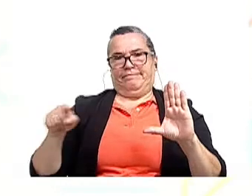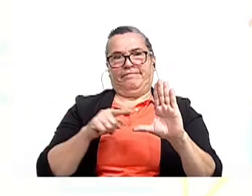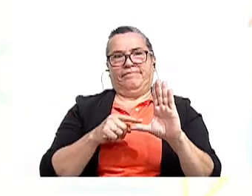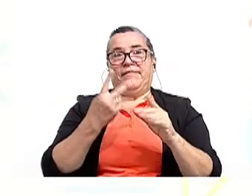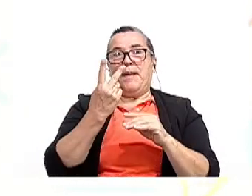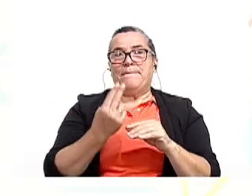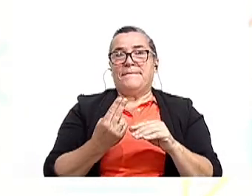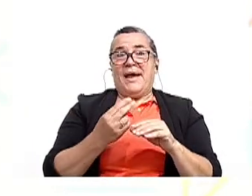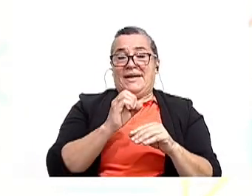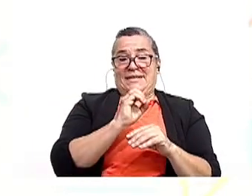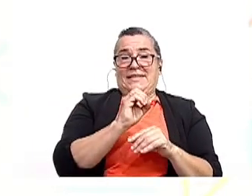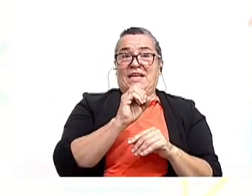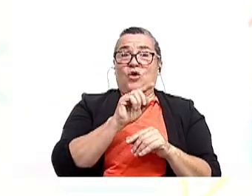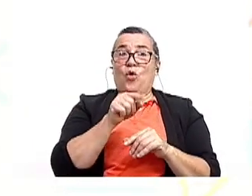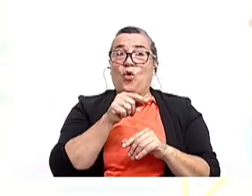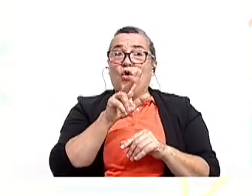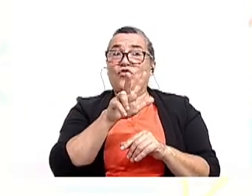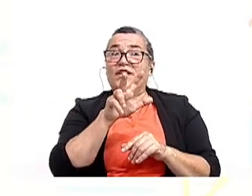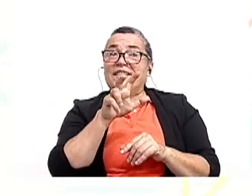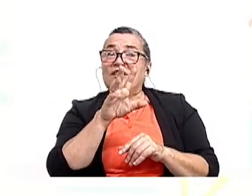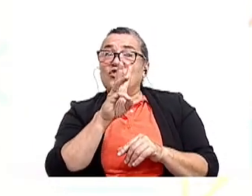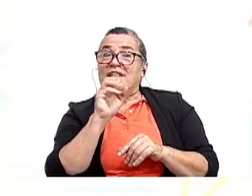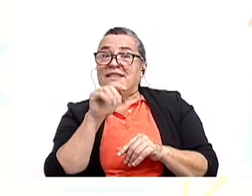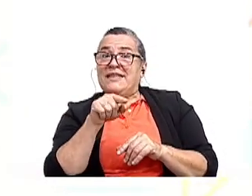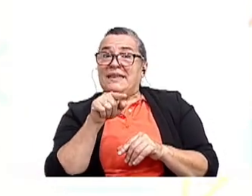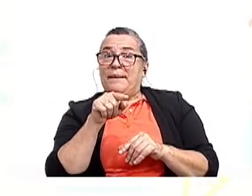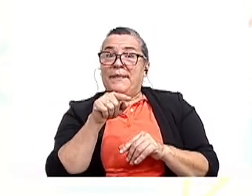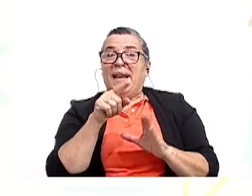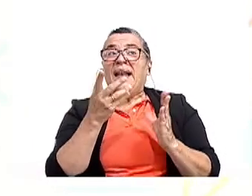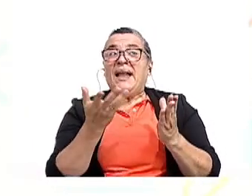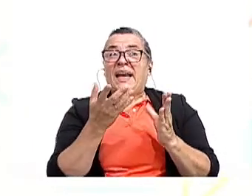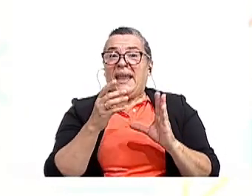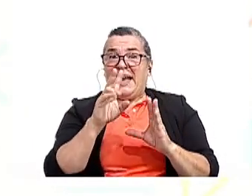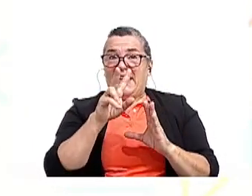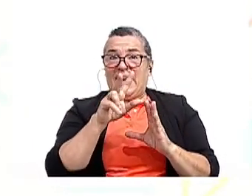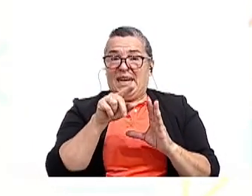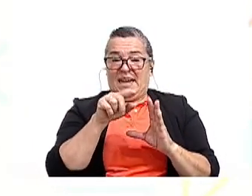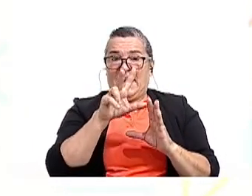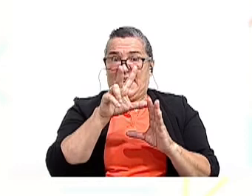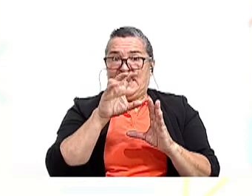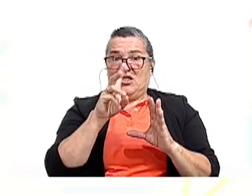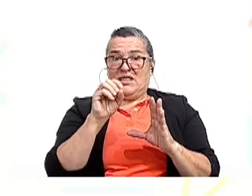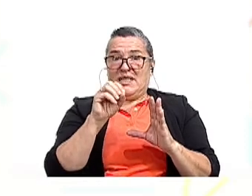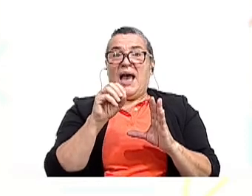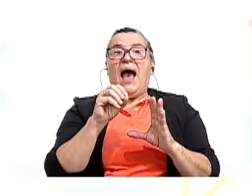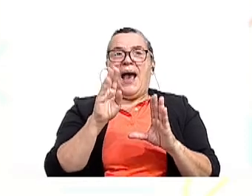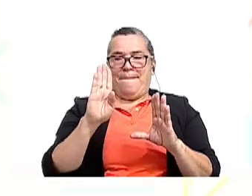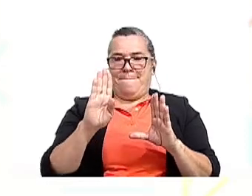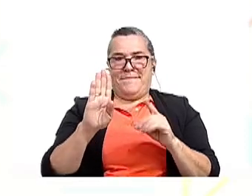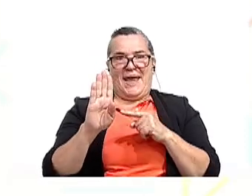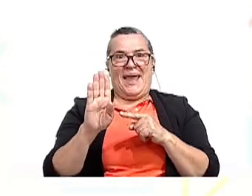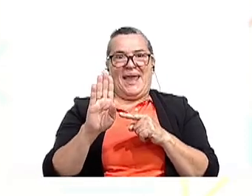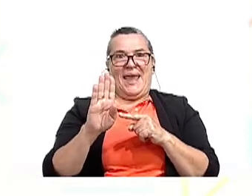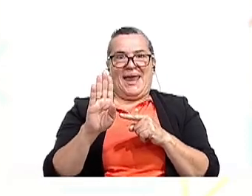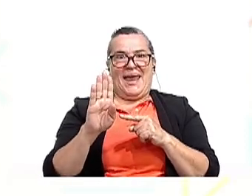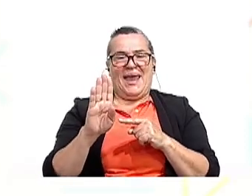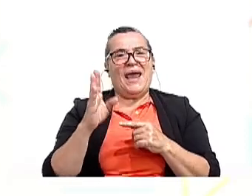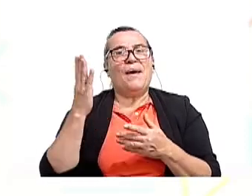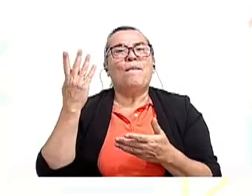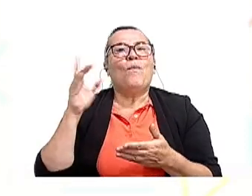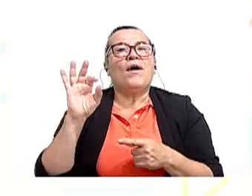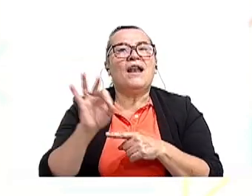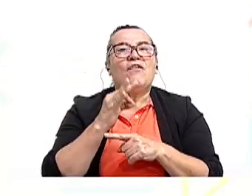ordenado 0,360,000, donde 360,000 corresponde ¿a cuál? Al valor de B. Muy bien, porque es de la